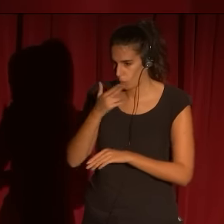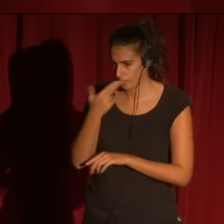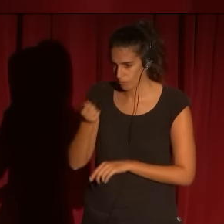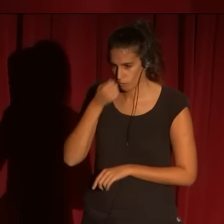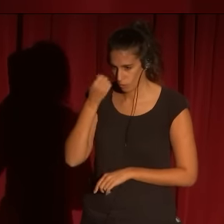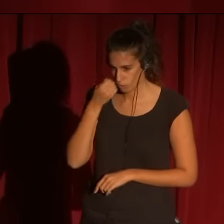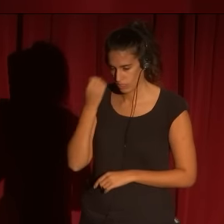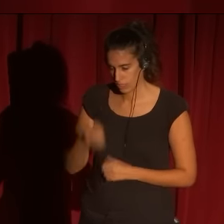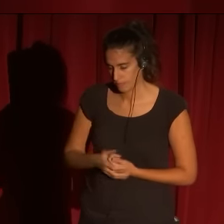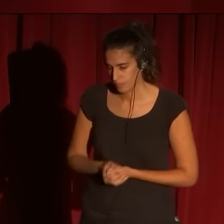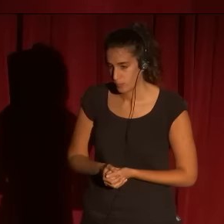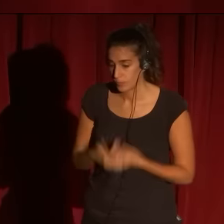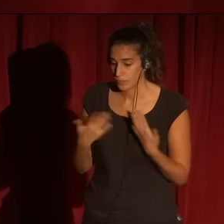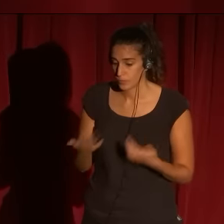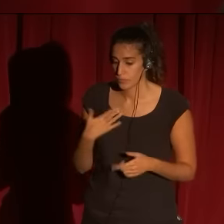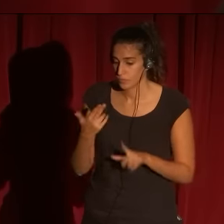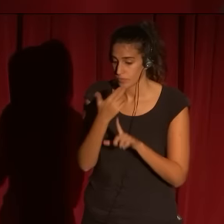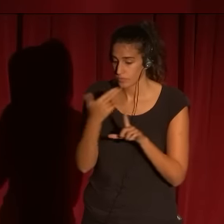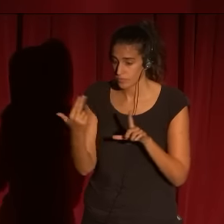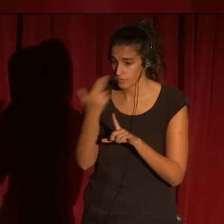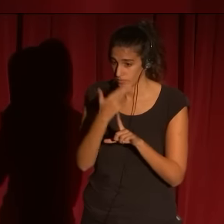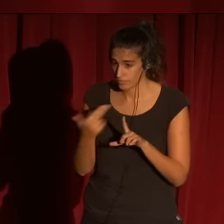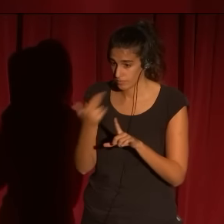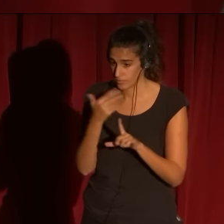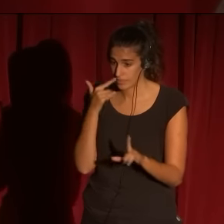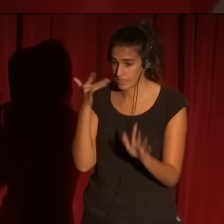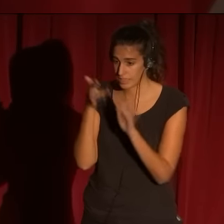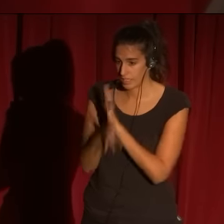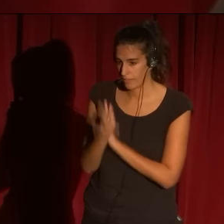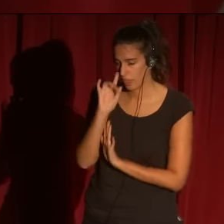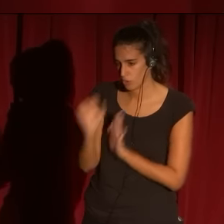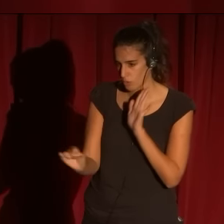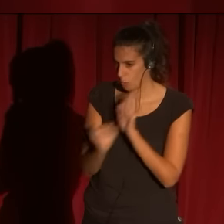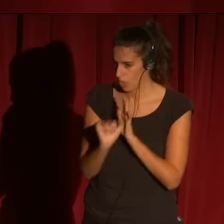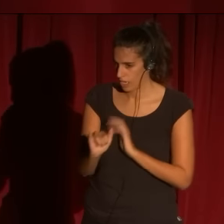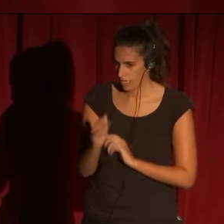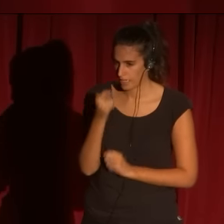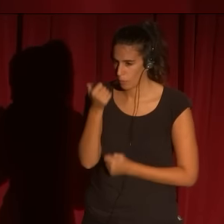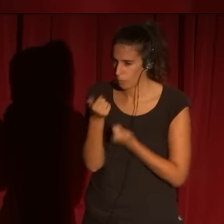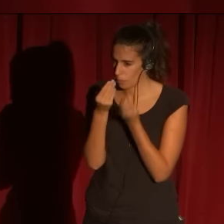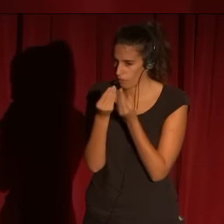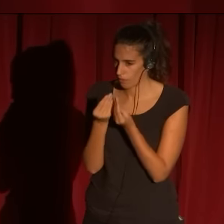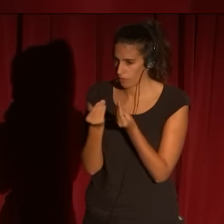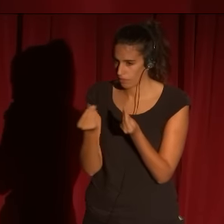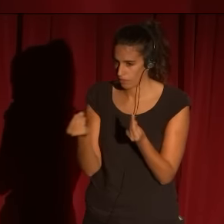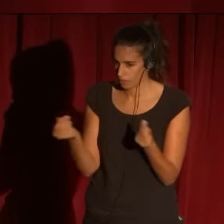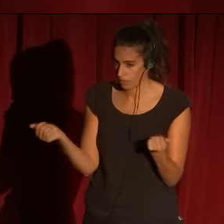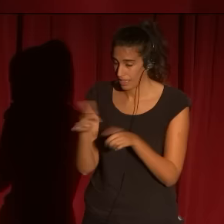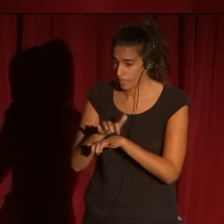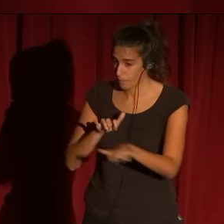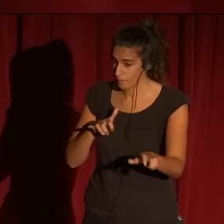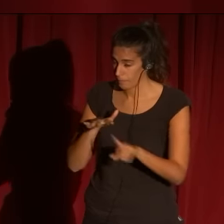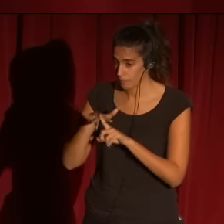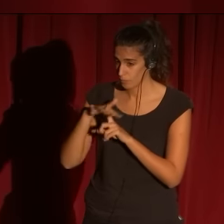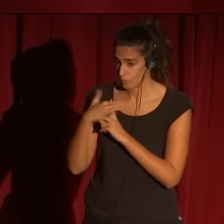cosas cuando se pintan cuadros en esta época claramente tienen un significado simbólico Y eso se va ir perdiendo poco a poco y yo creo que en la mayoría de los